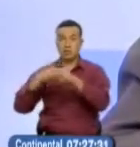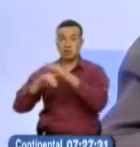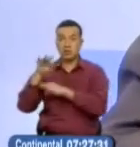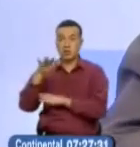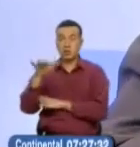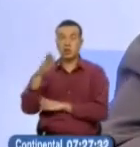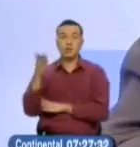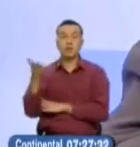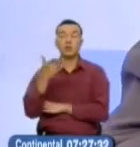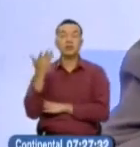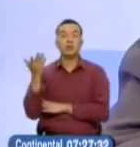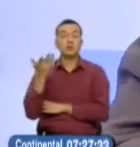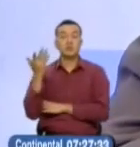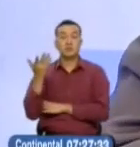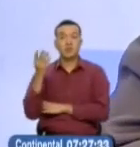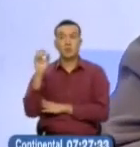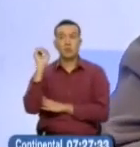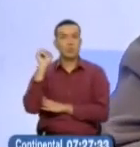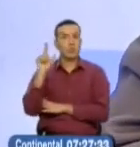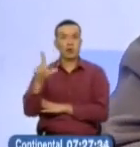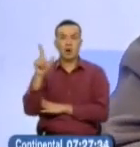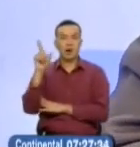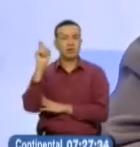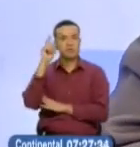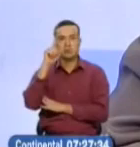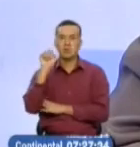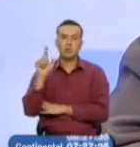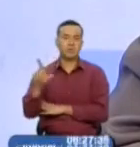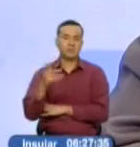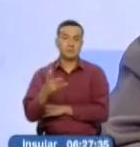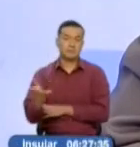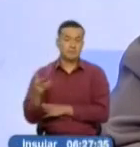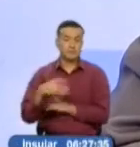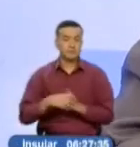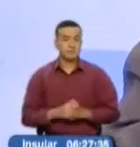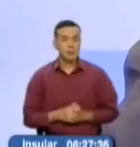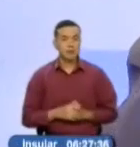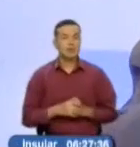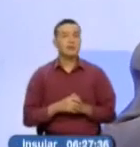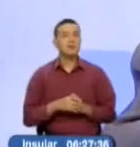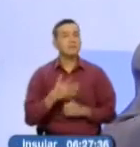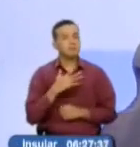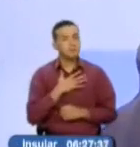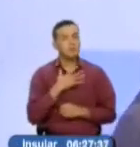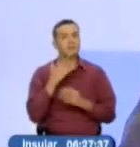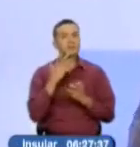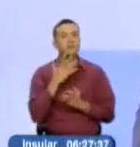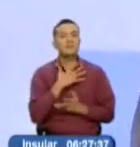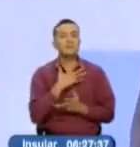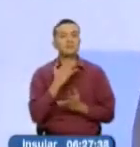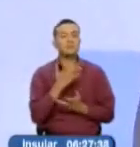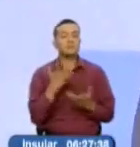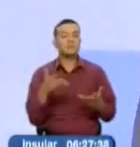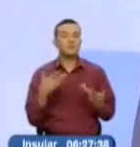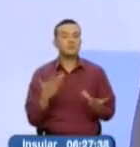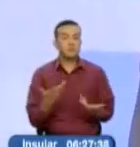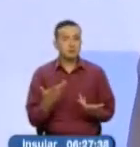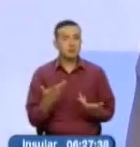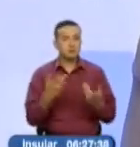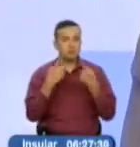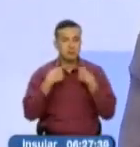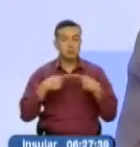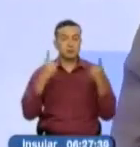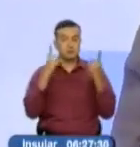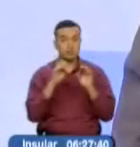no eh se vuelven completamente incomp Entonces yo lo que busco es subrayar